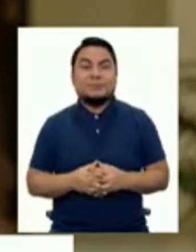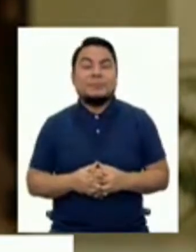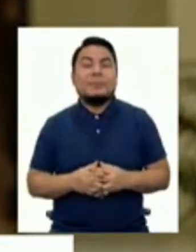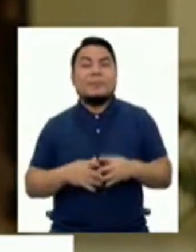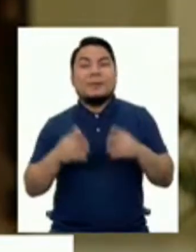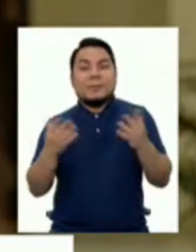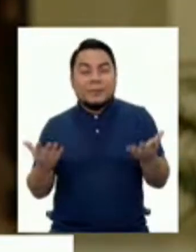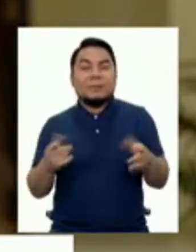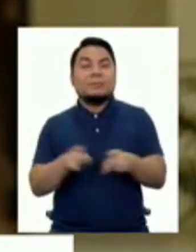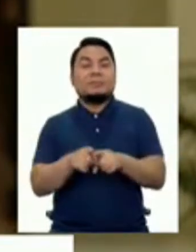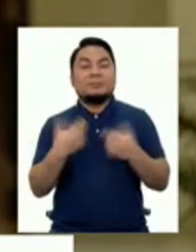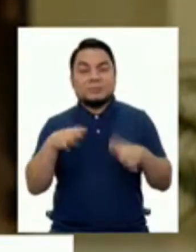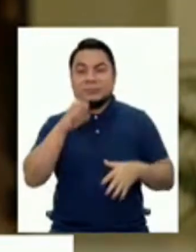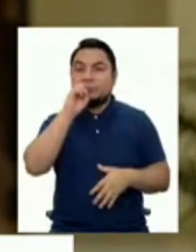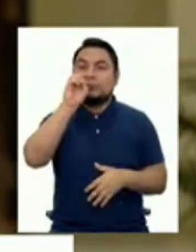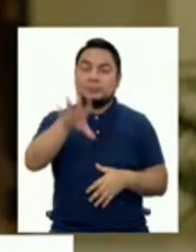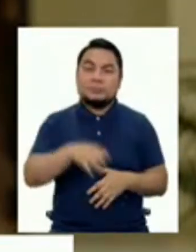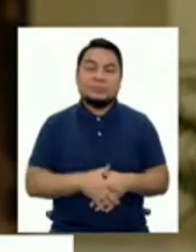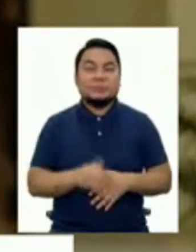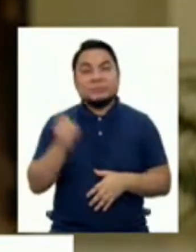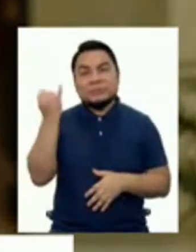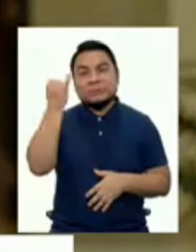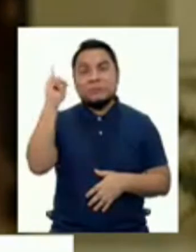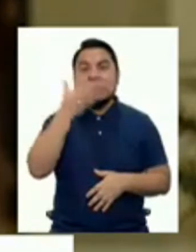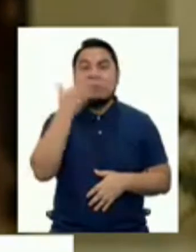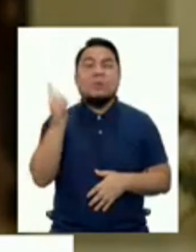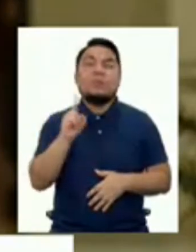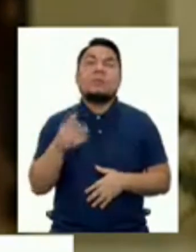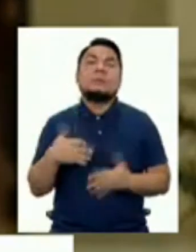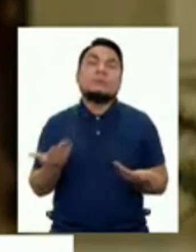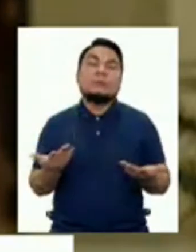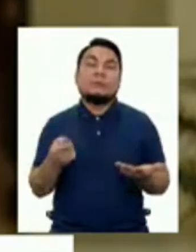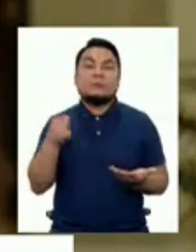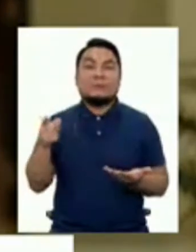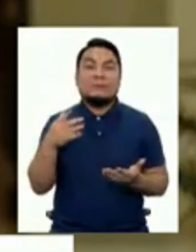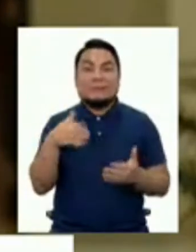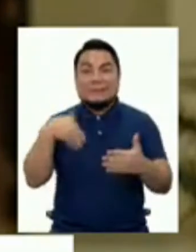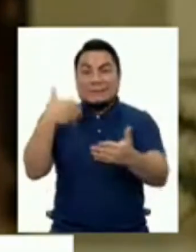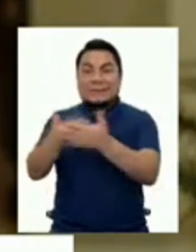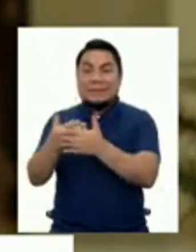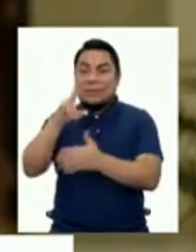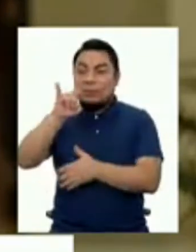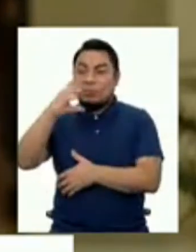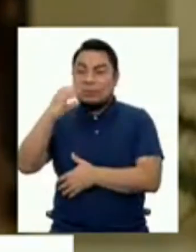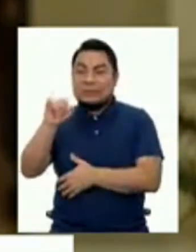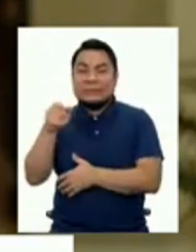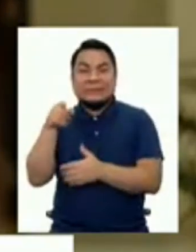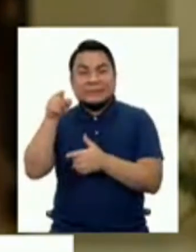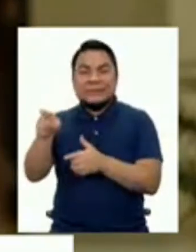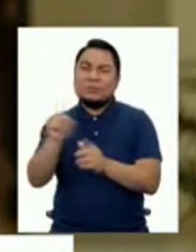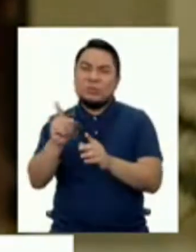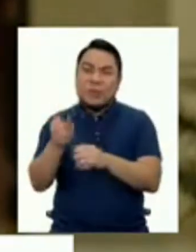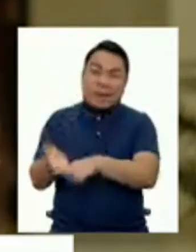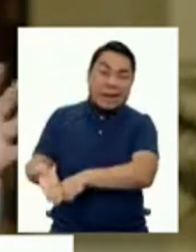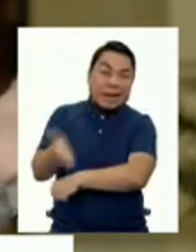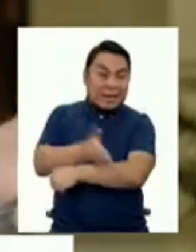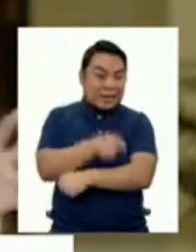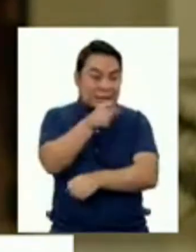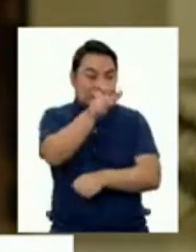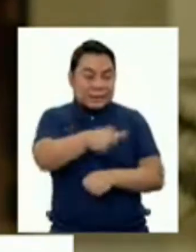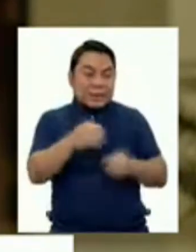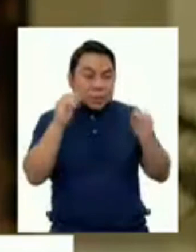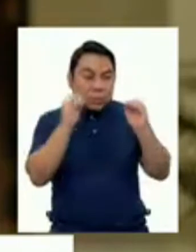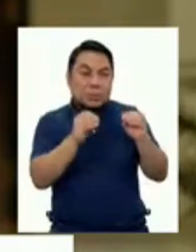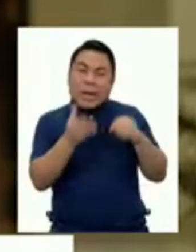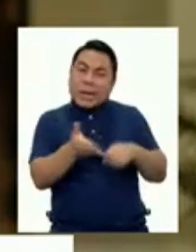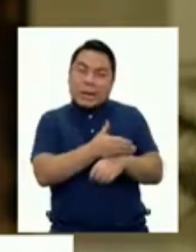Pero también hemos dicho que lo ideal es no llegar a la cama UCI, que el paciente sea bien atendido al